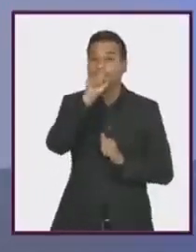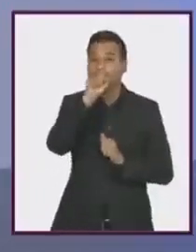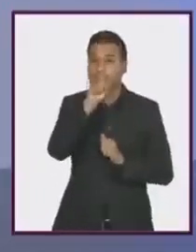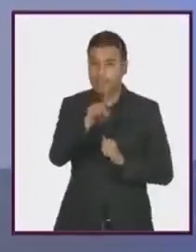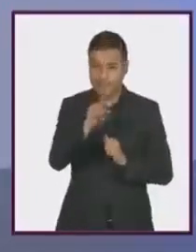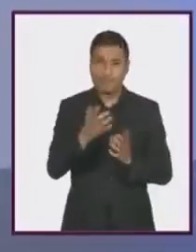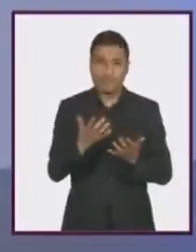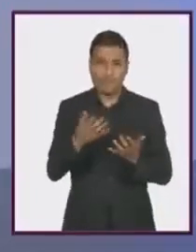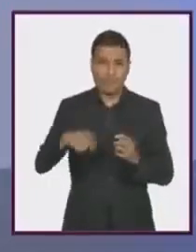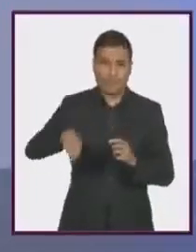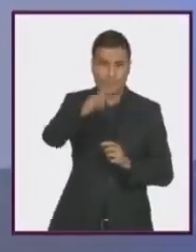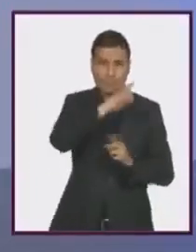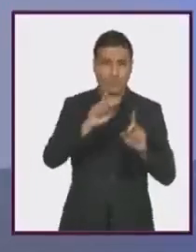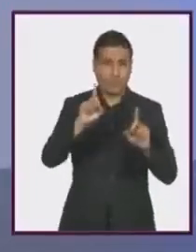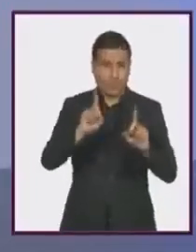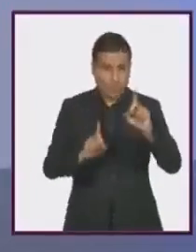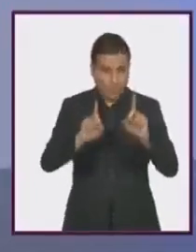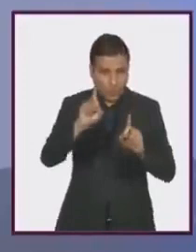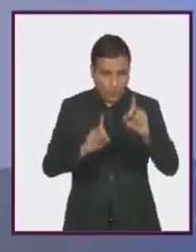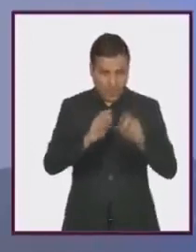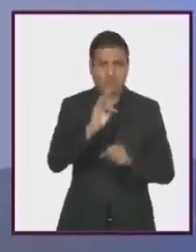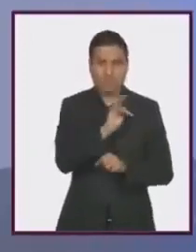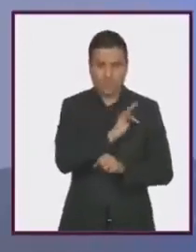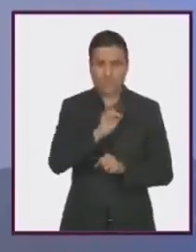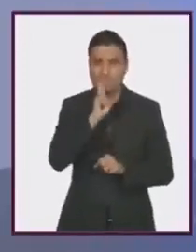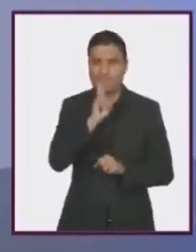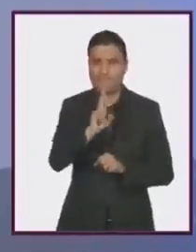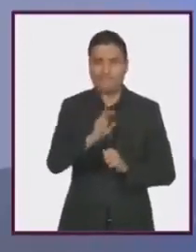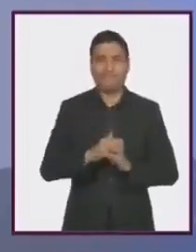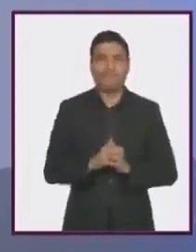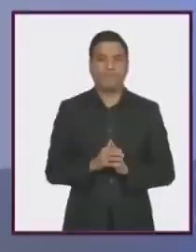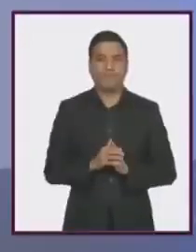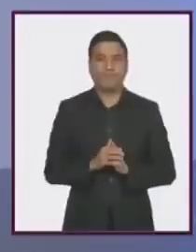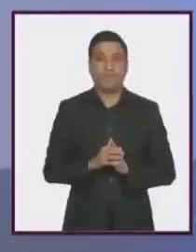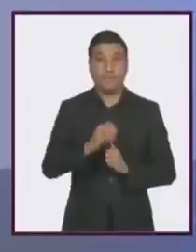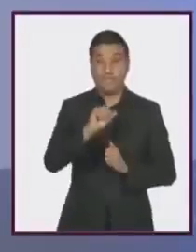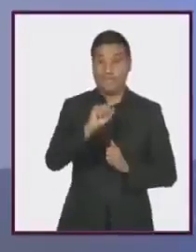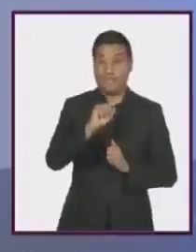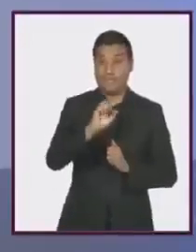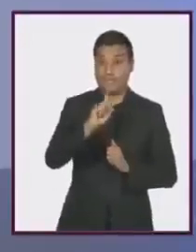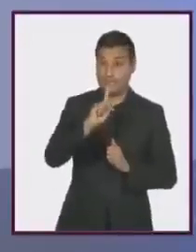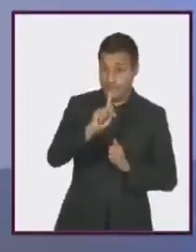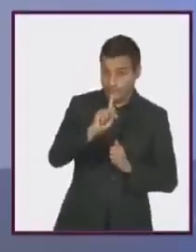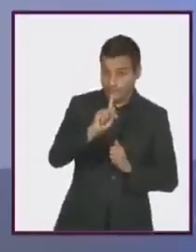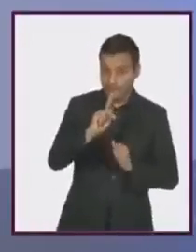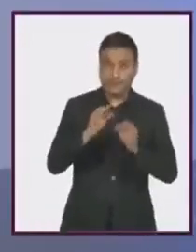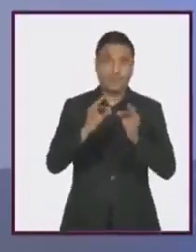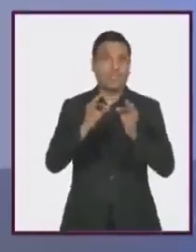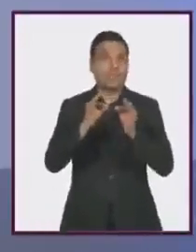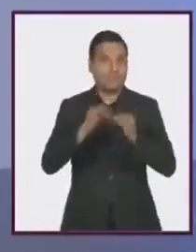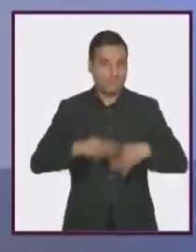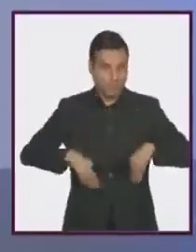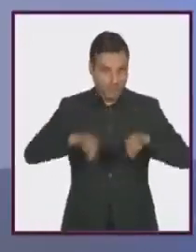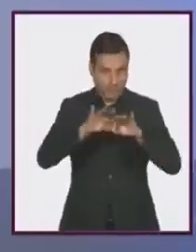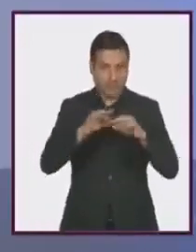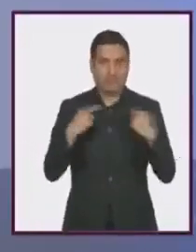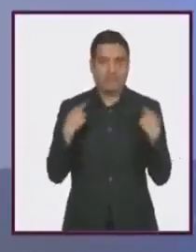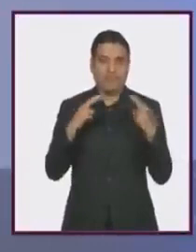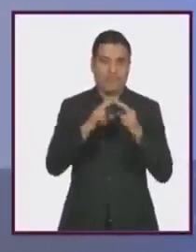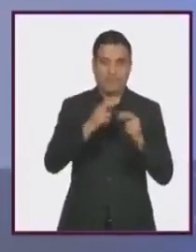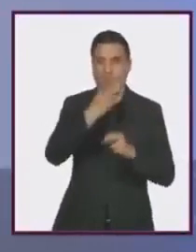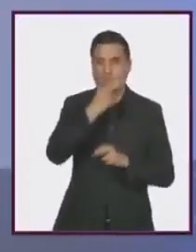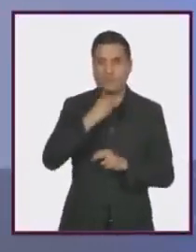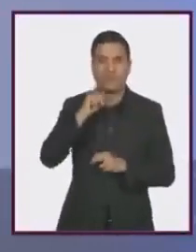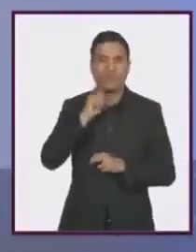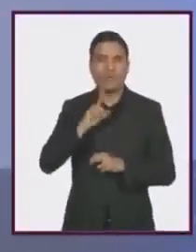inquietudes respecto a este tema. Para la Secretaría de Educación Pública es muy importante que las maestras y los maestros